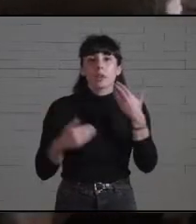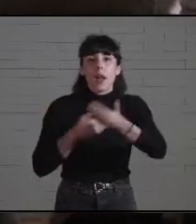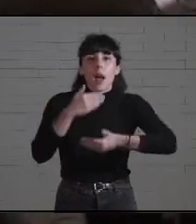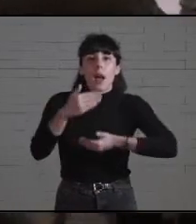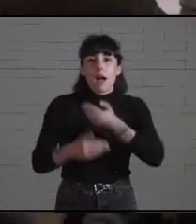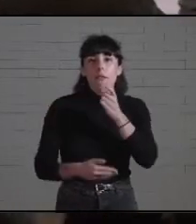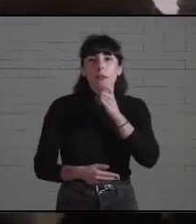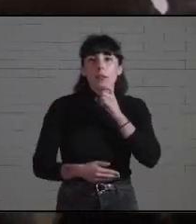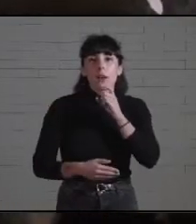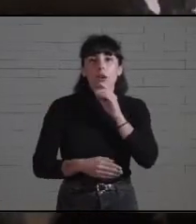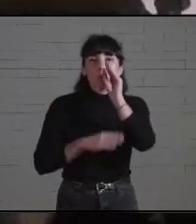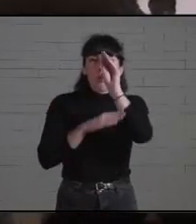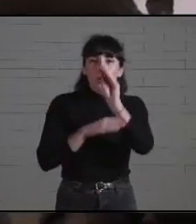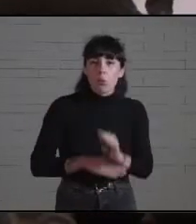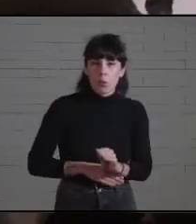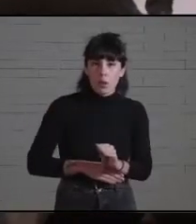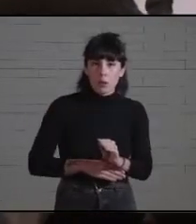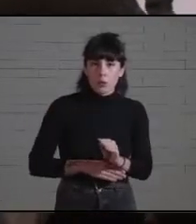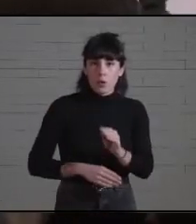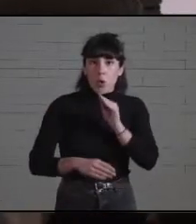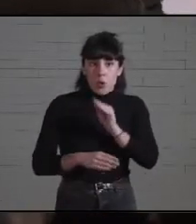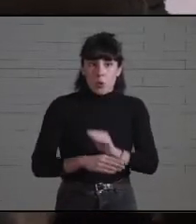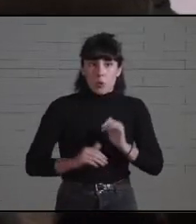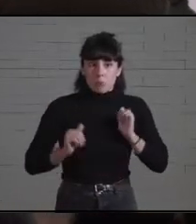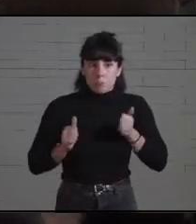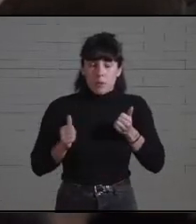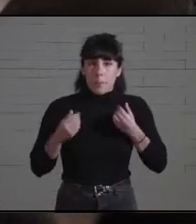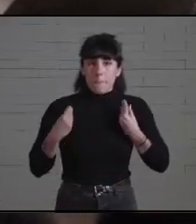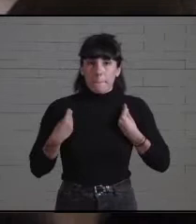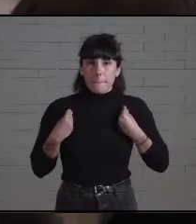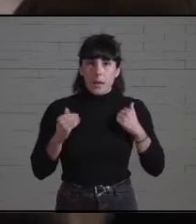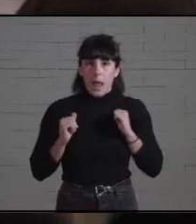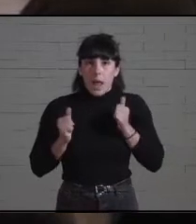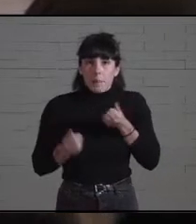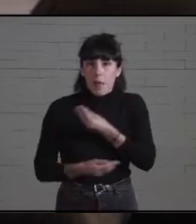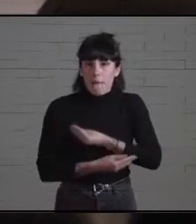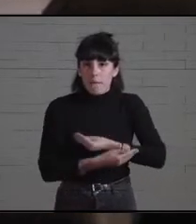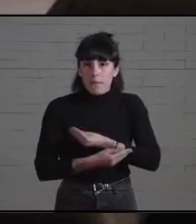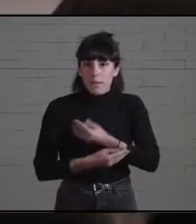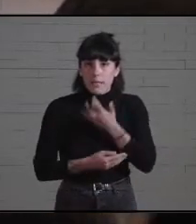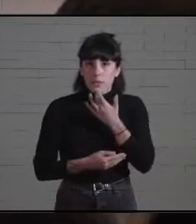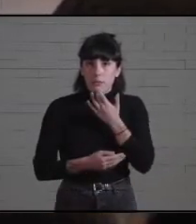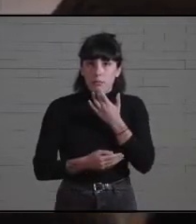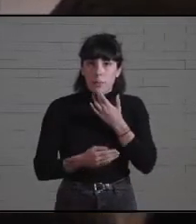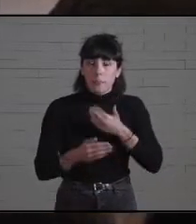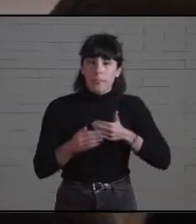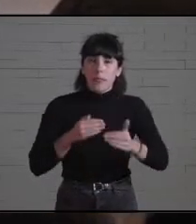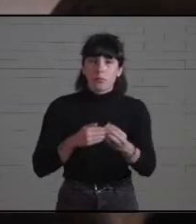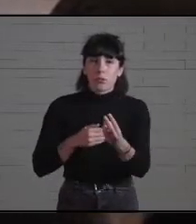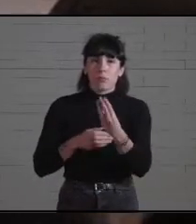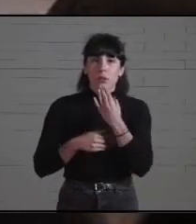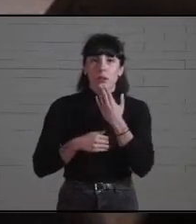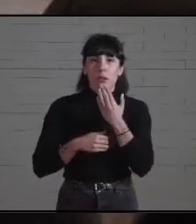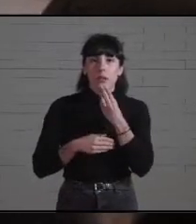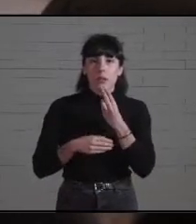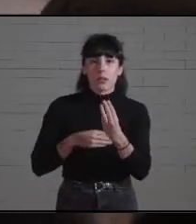los cuidados, ya no al inicio de la vida, que esto ya lo hemos dejado atrás, sino a partir de los 3 años?